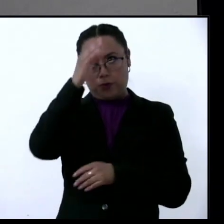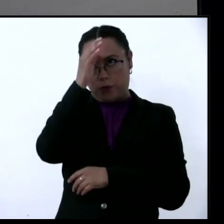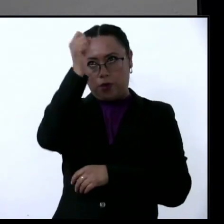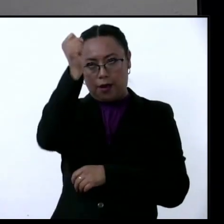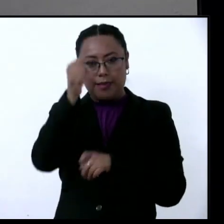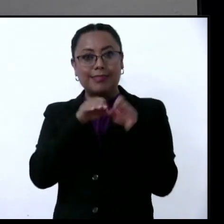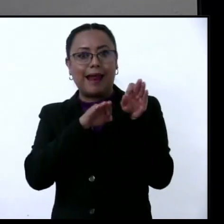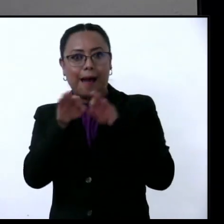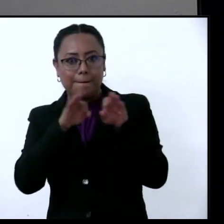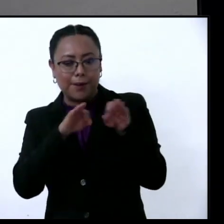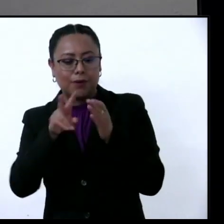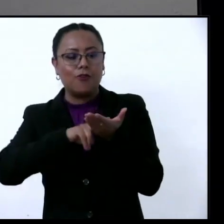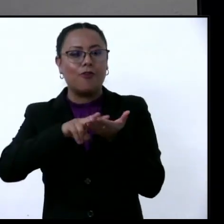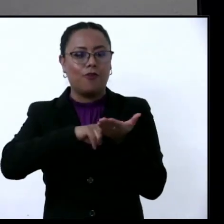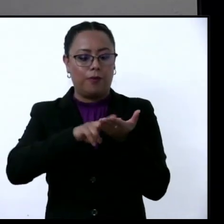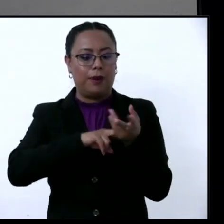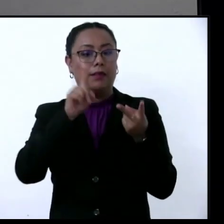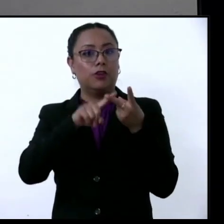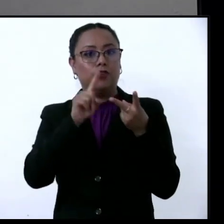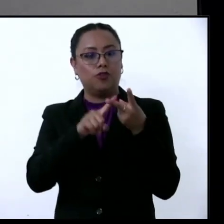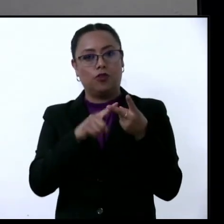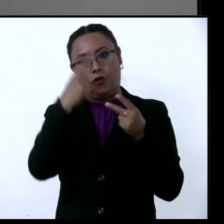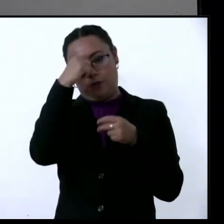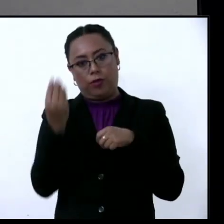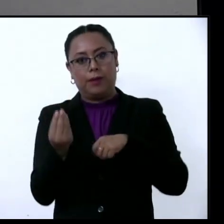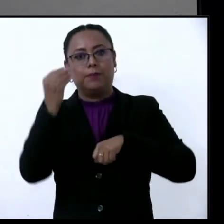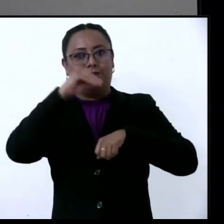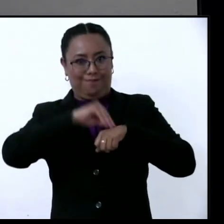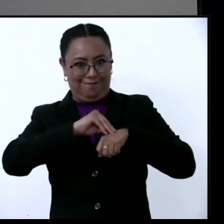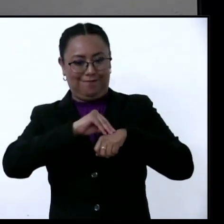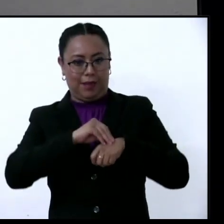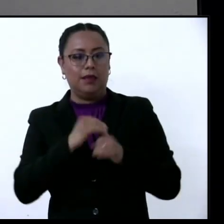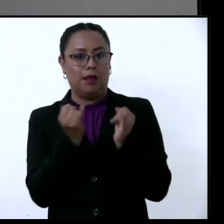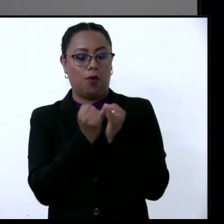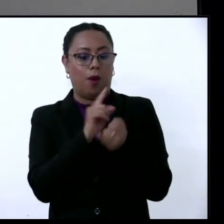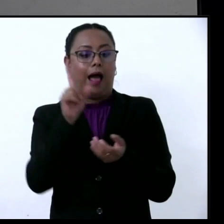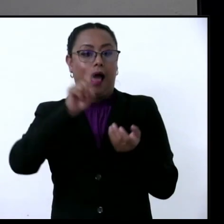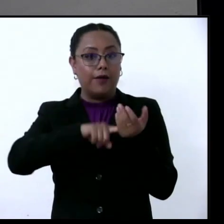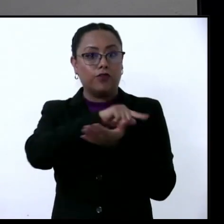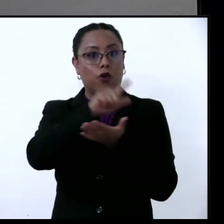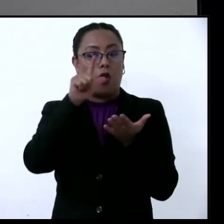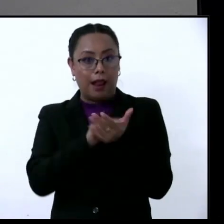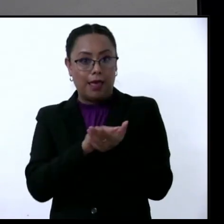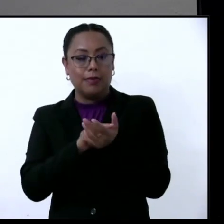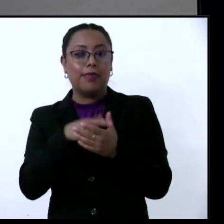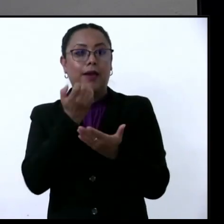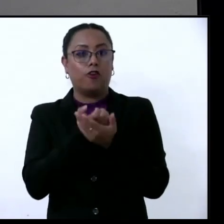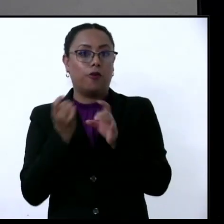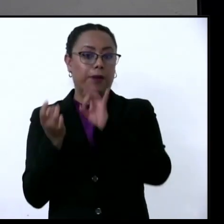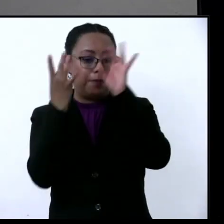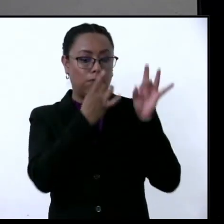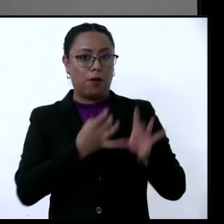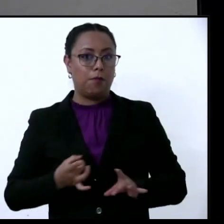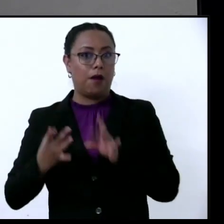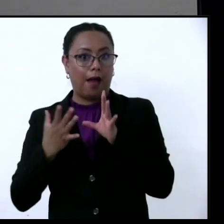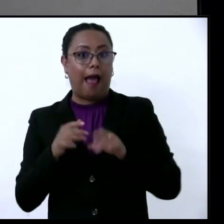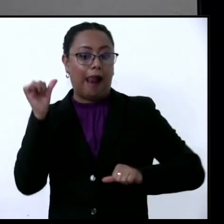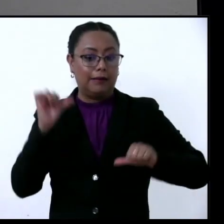empleo verde y otro para incorporar dentro de la Ley de Economía Circular actividades